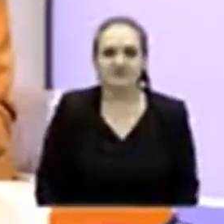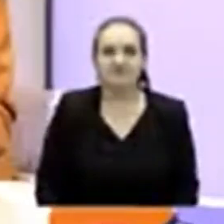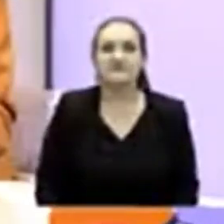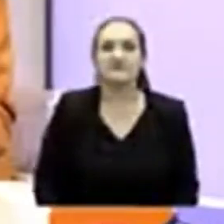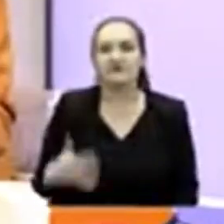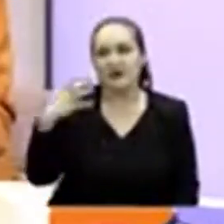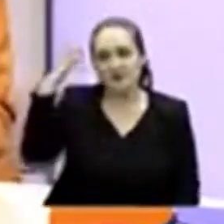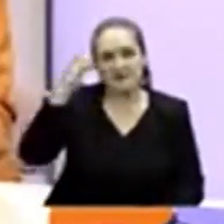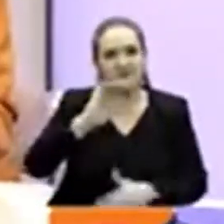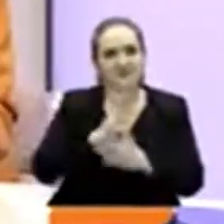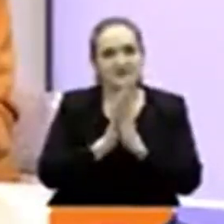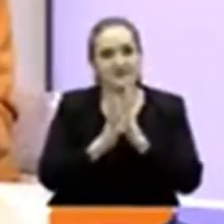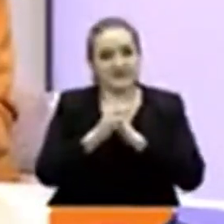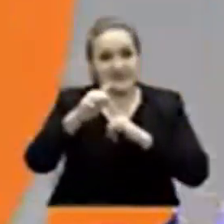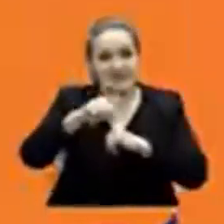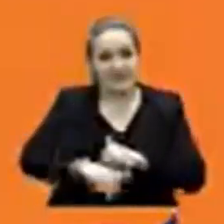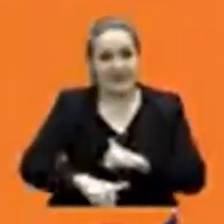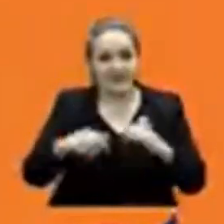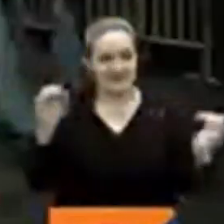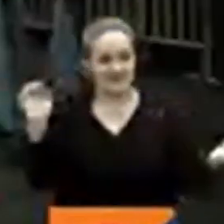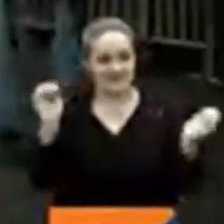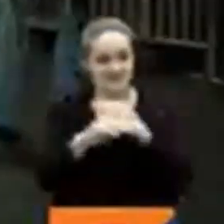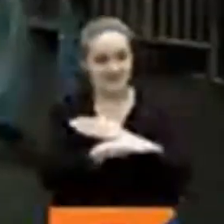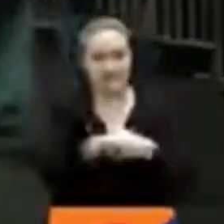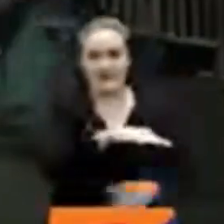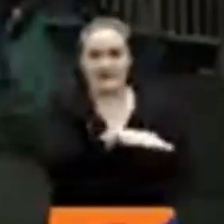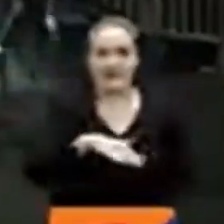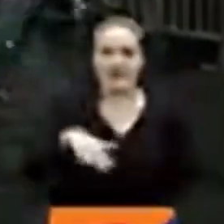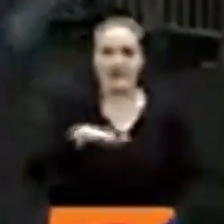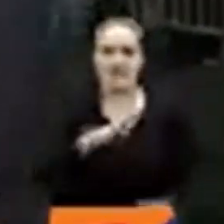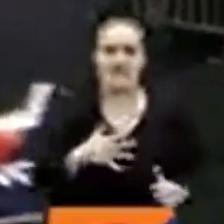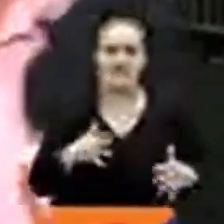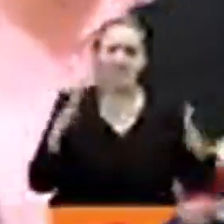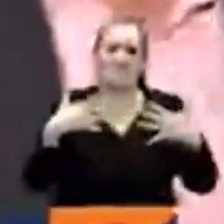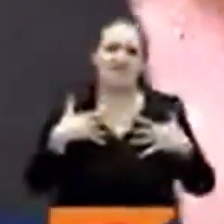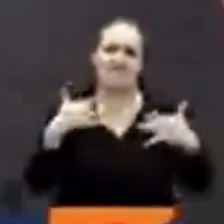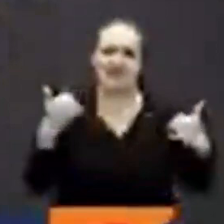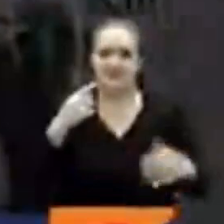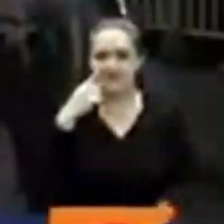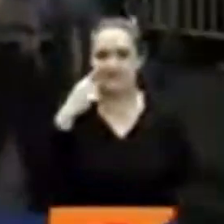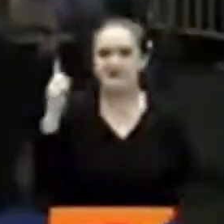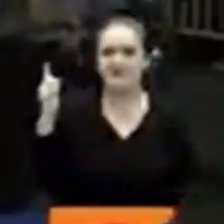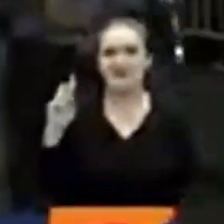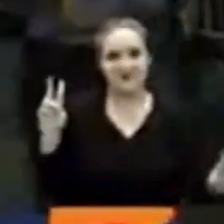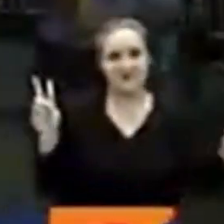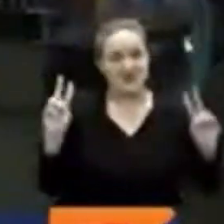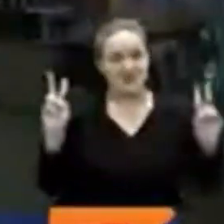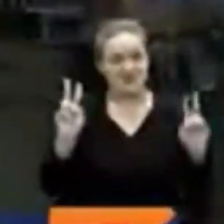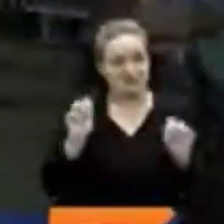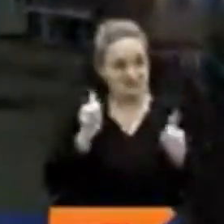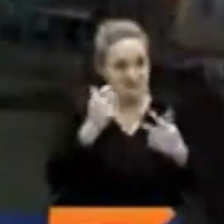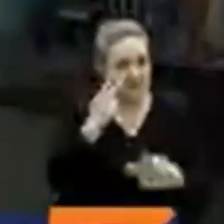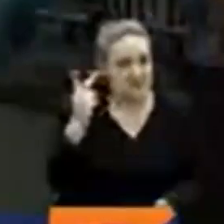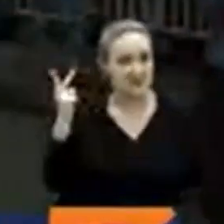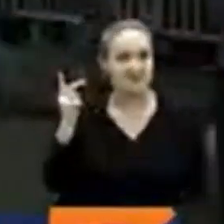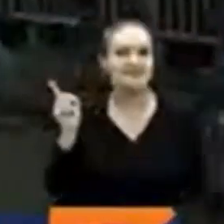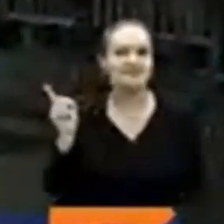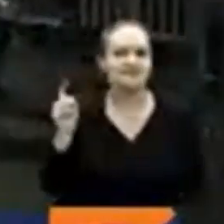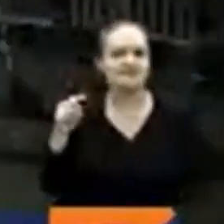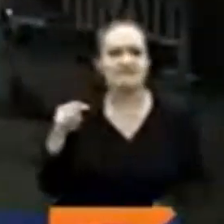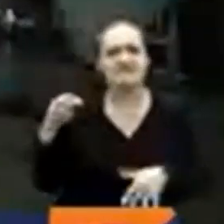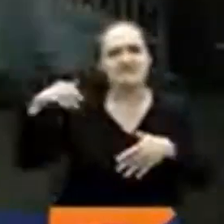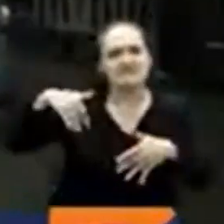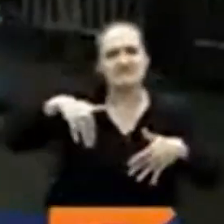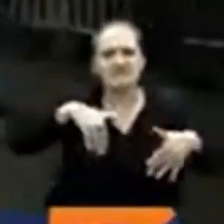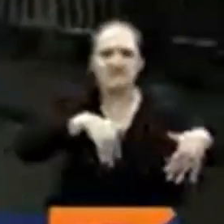Damaris, el ambiente aquí en la avenida Oriental es de pura felicidad. Les voy a mostrar a esta hora cómo avanza el desfile de